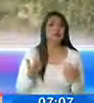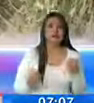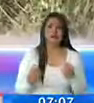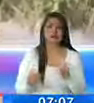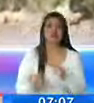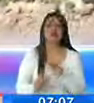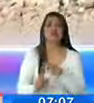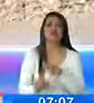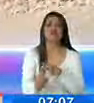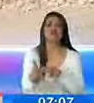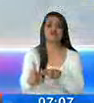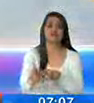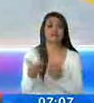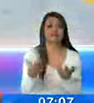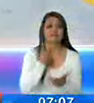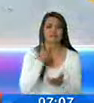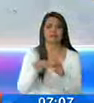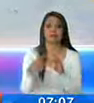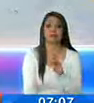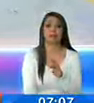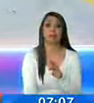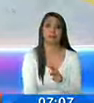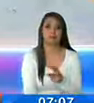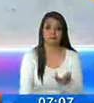no midió las consecuencias. Tenemos que